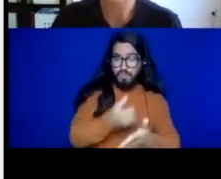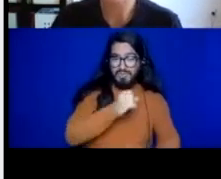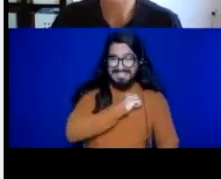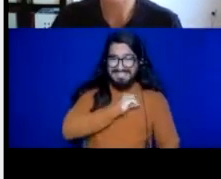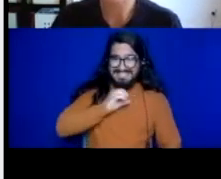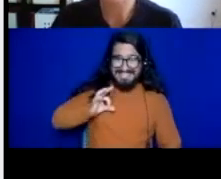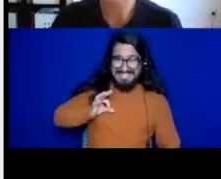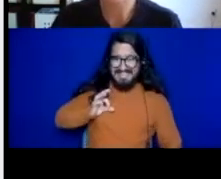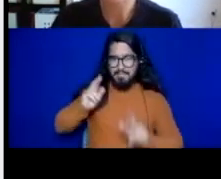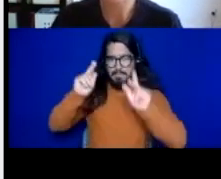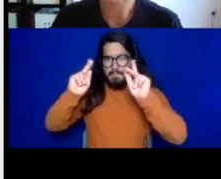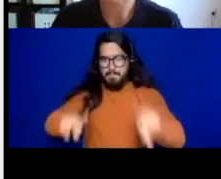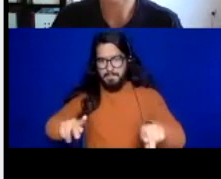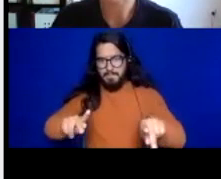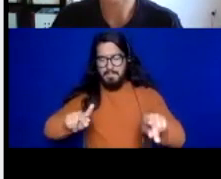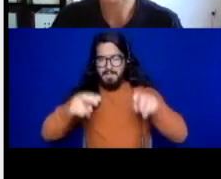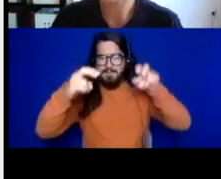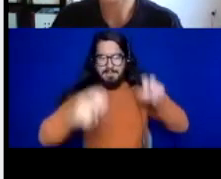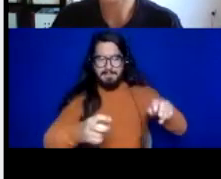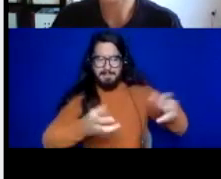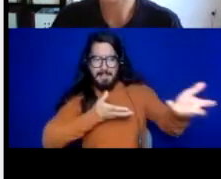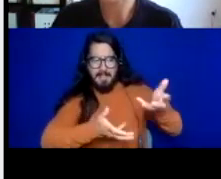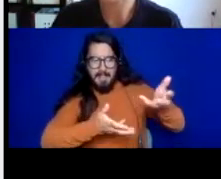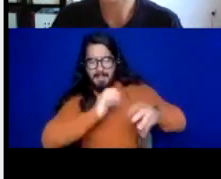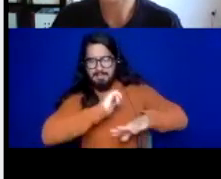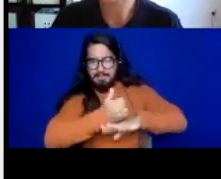traen y contratan a una persona nueva.